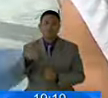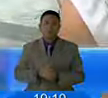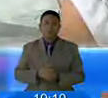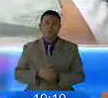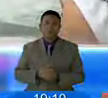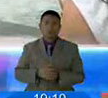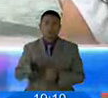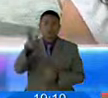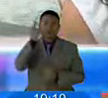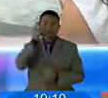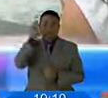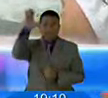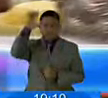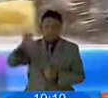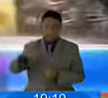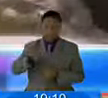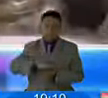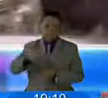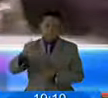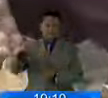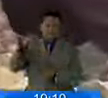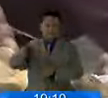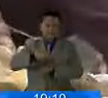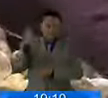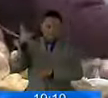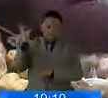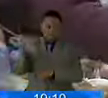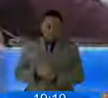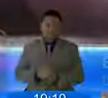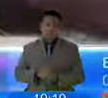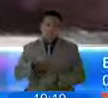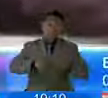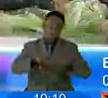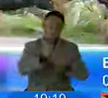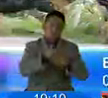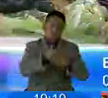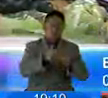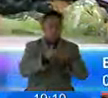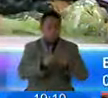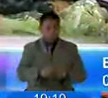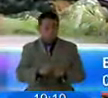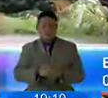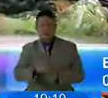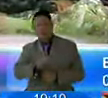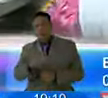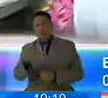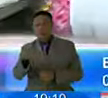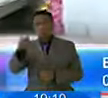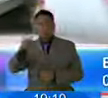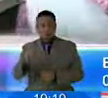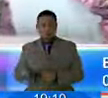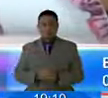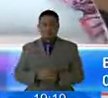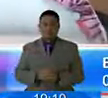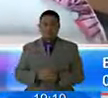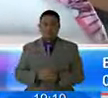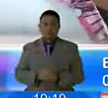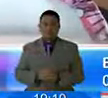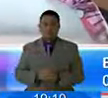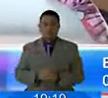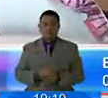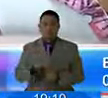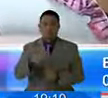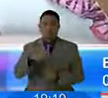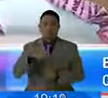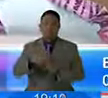es toda la fruta de la costa por el invierno. También dicen que hay productos que se mantienen y otros que bajan su precio. Por ejemplo, hace